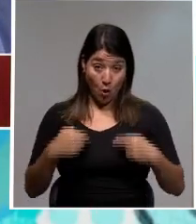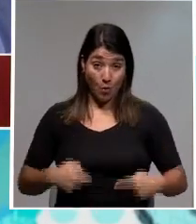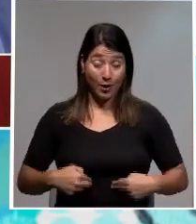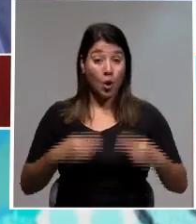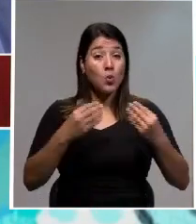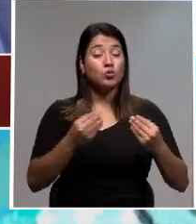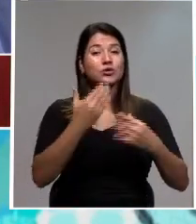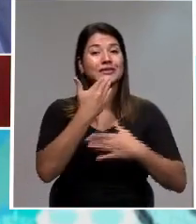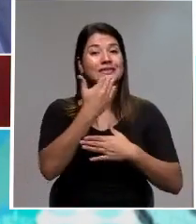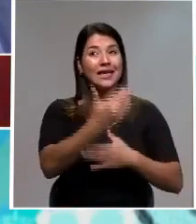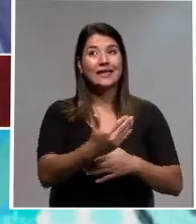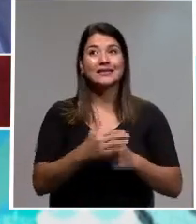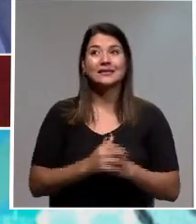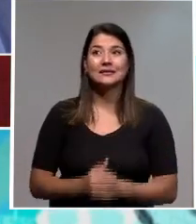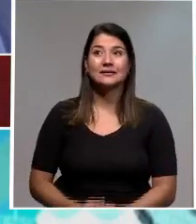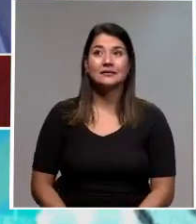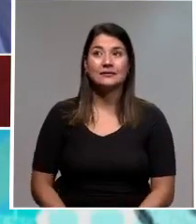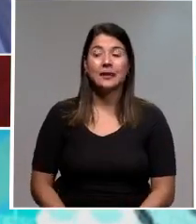Muchísimas gracias,